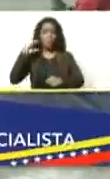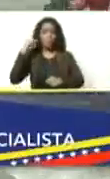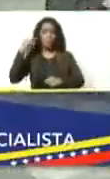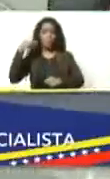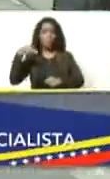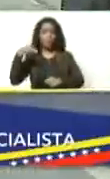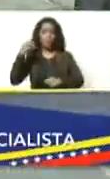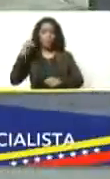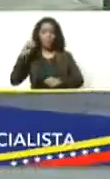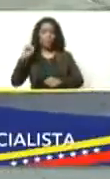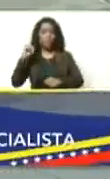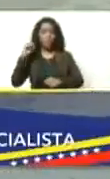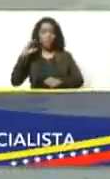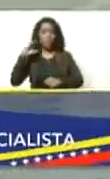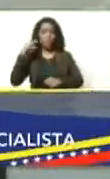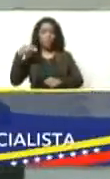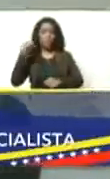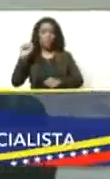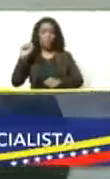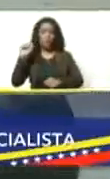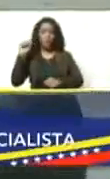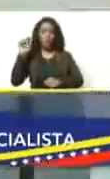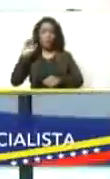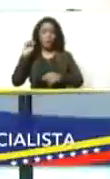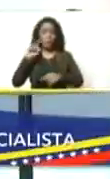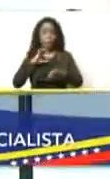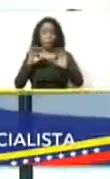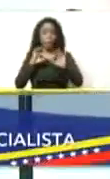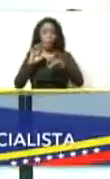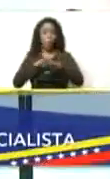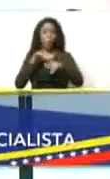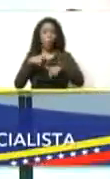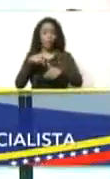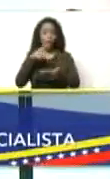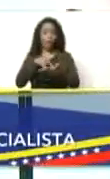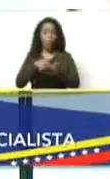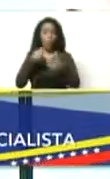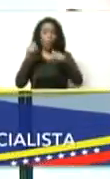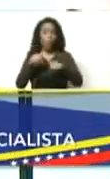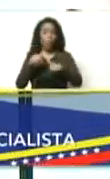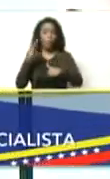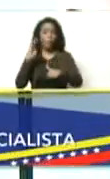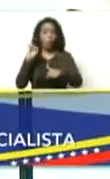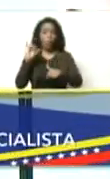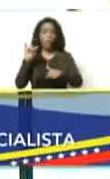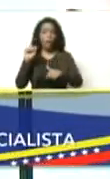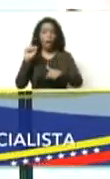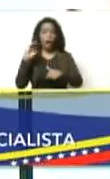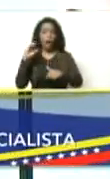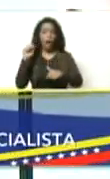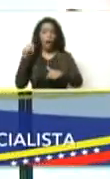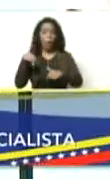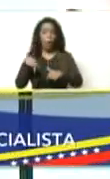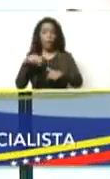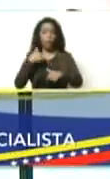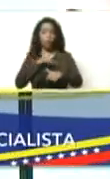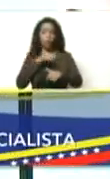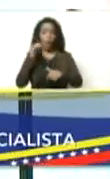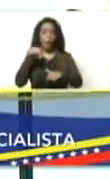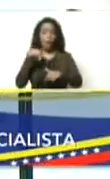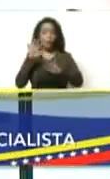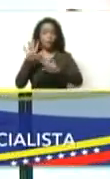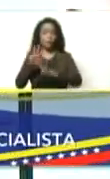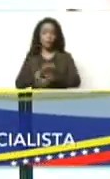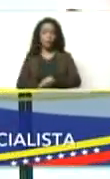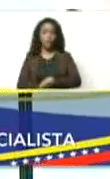Y preparado, porque Pichincha es hoy también, Carabobo es hoy, Boyacá es hoy. Y así estamos nosotros,